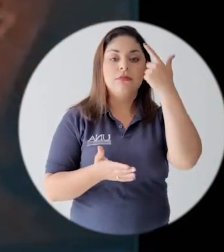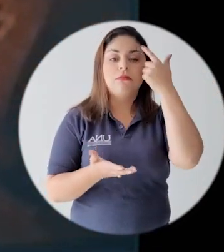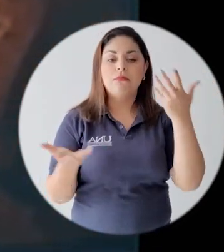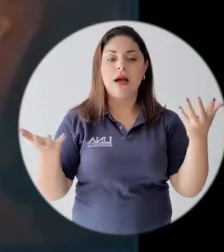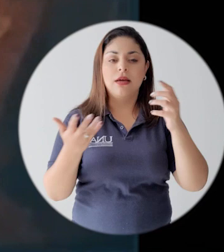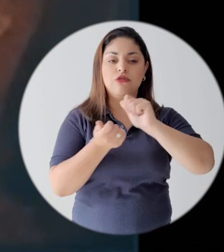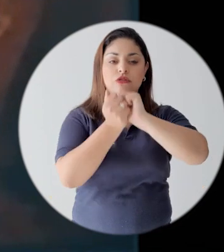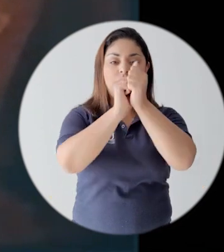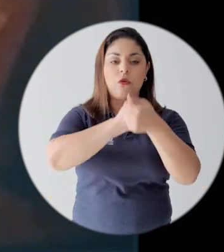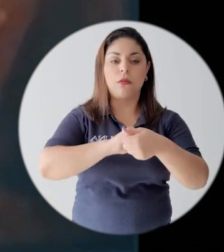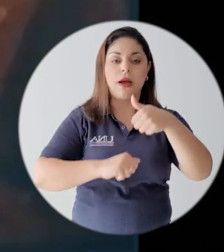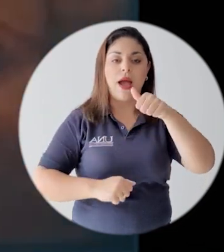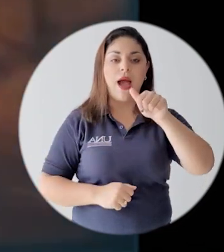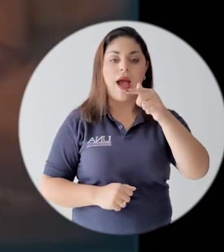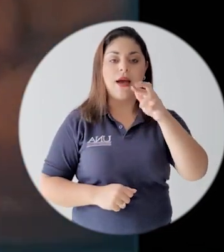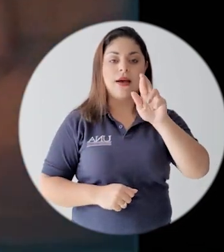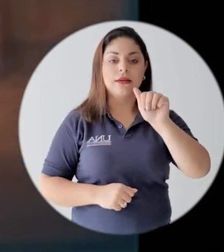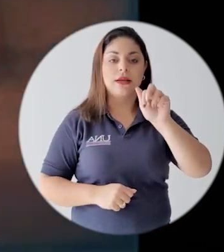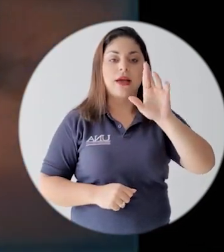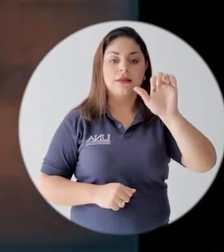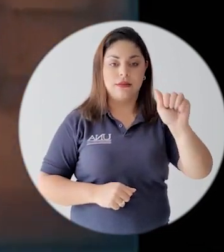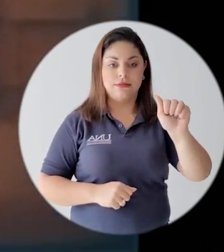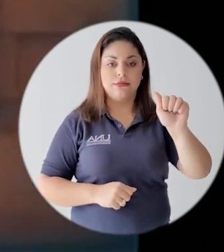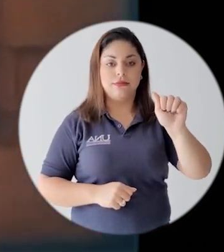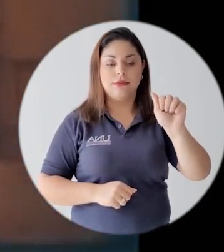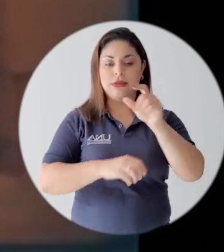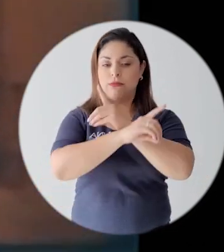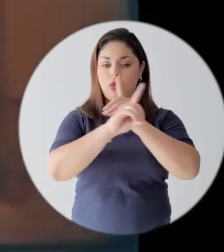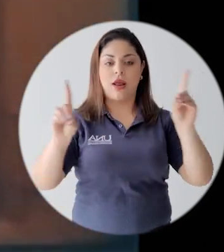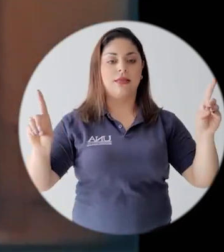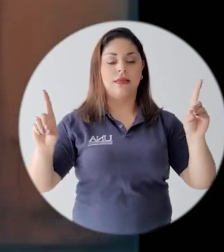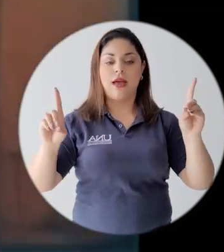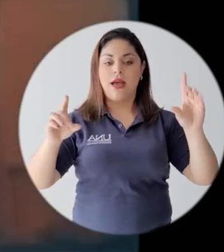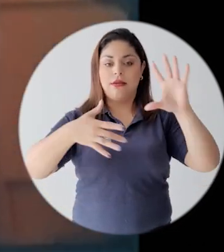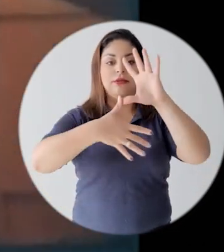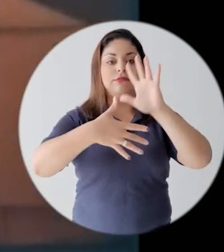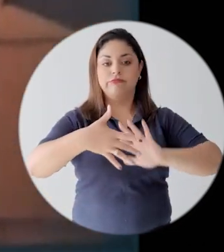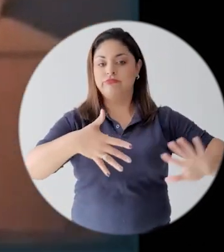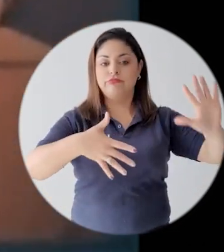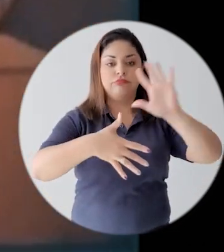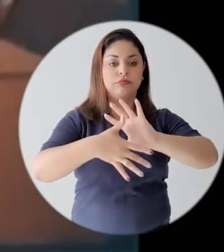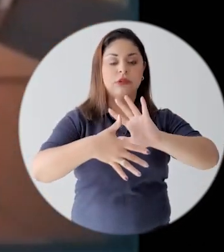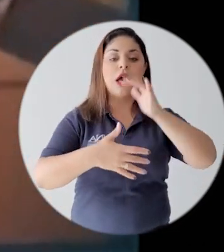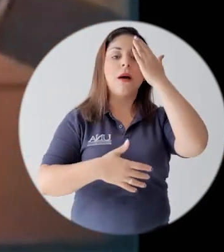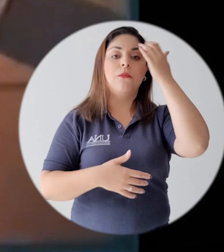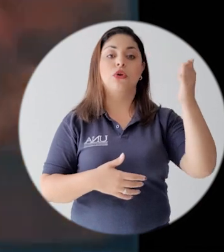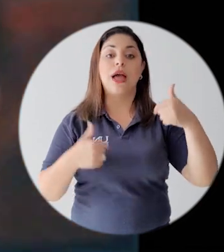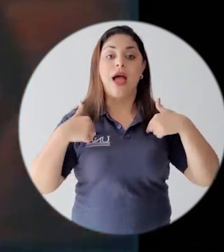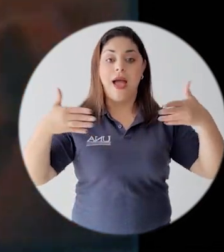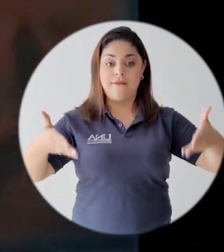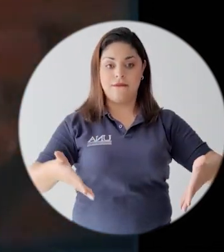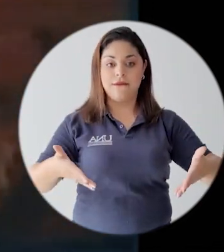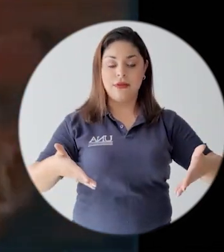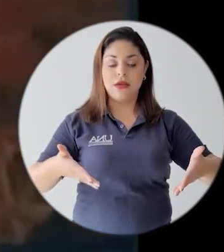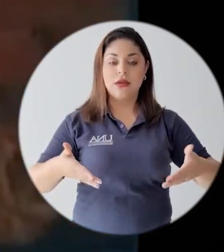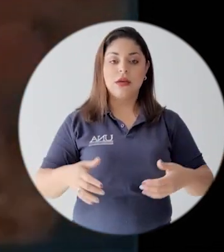viable para una reforma agraria democrática en el continente, porque lo que aquí había